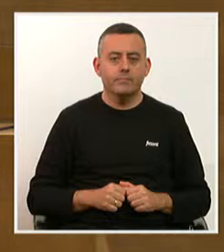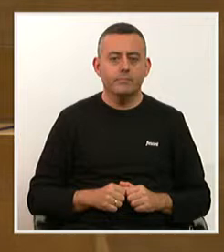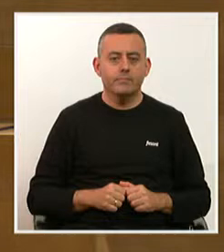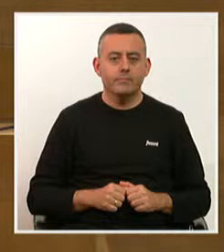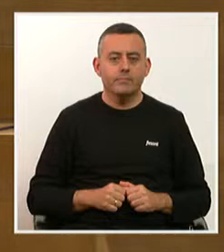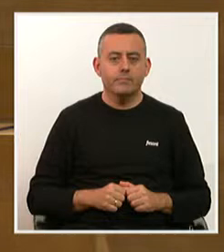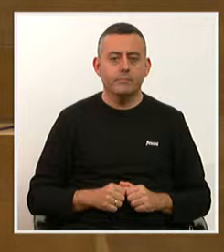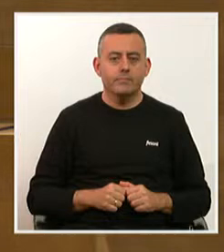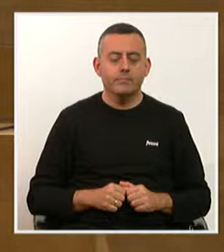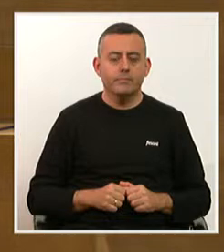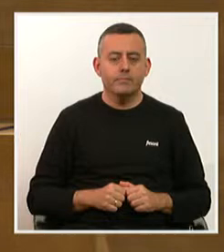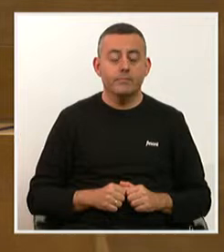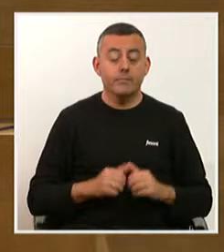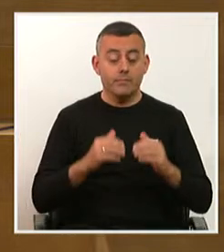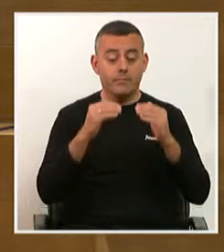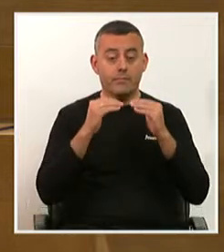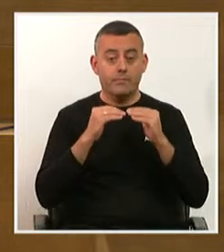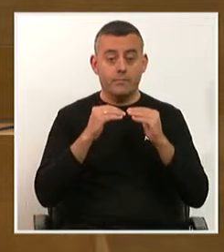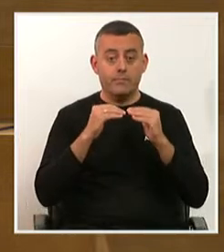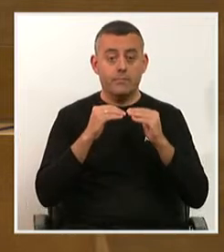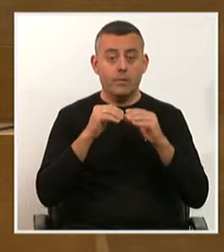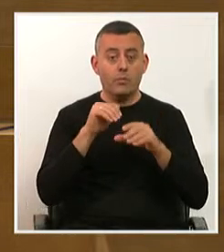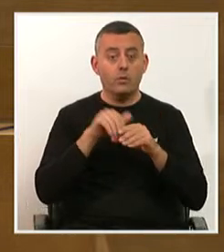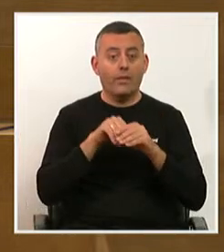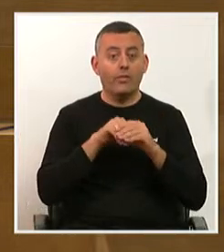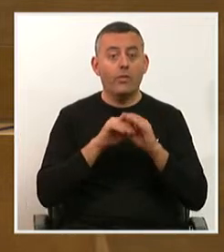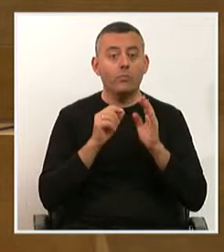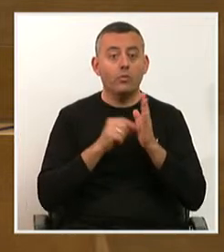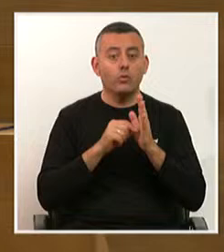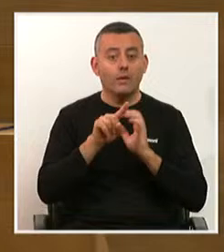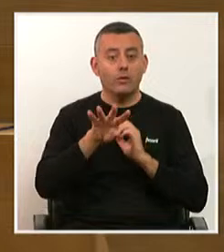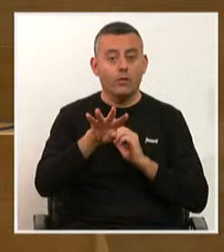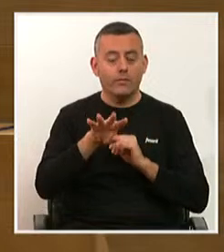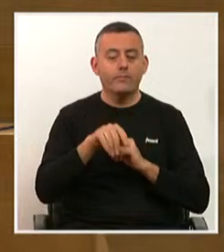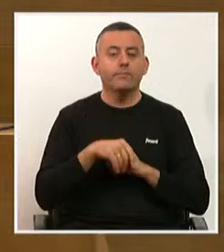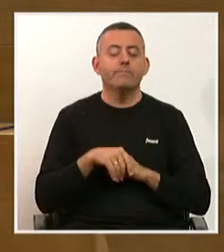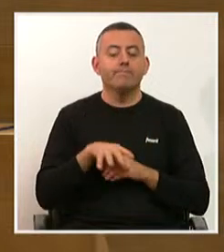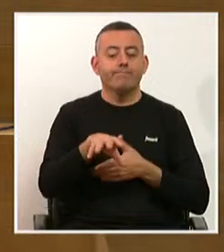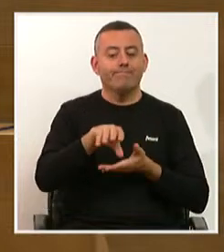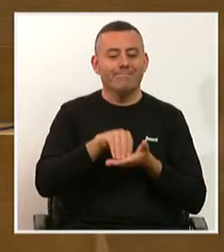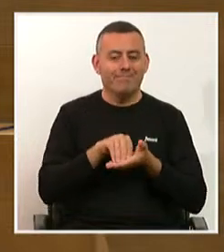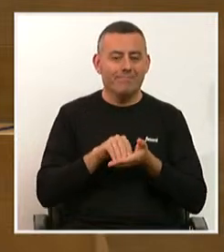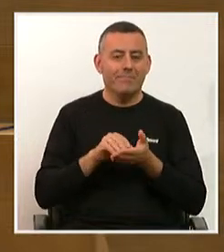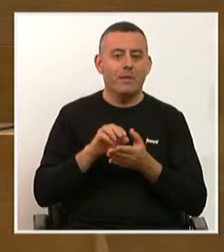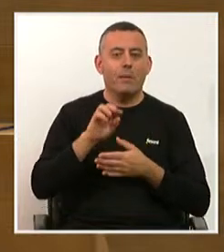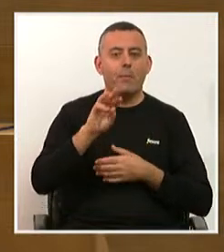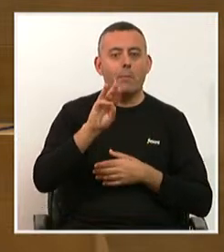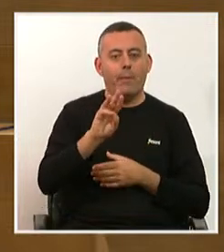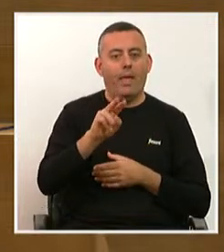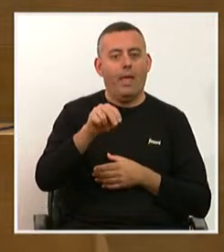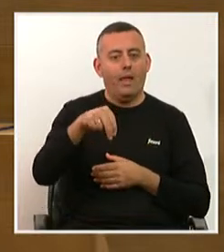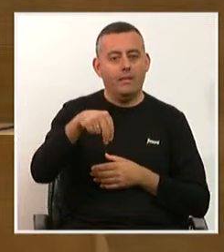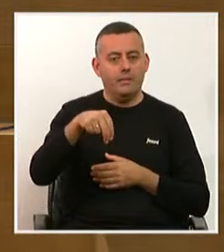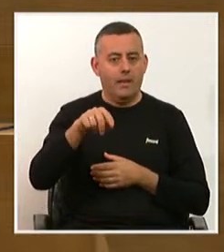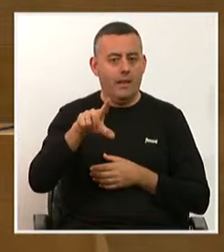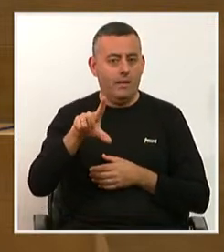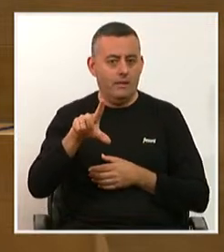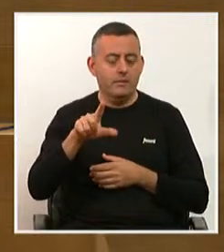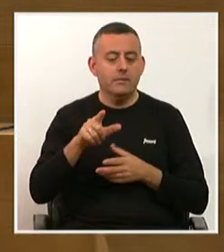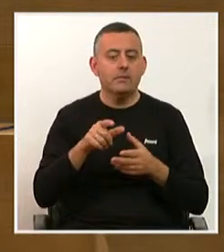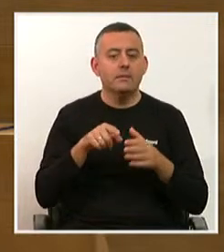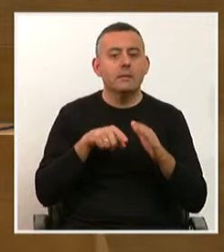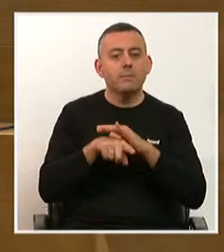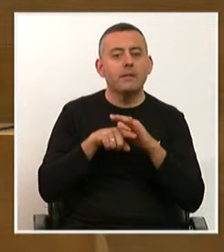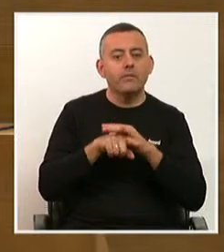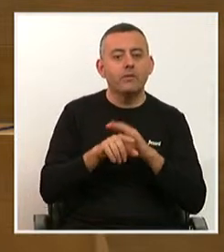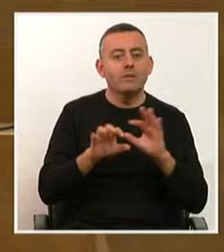iniciativa pasamos al la votación del punto 14 toma en consideración de la proposición no de ley de tramitación especial